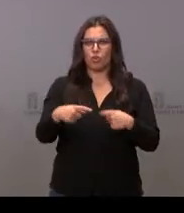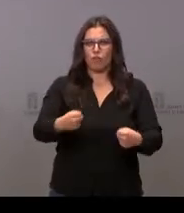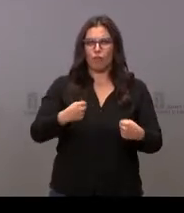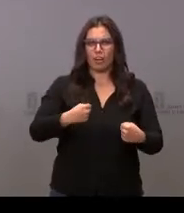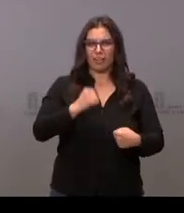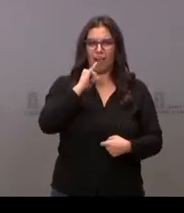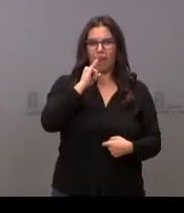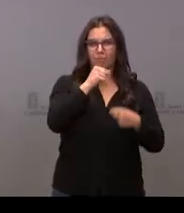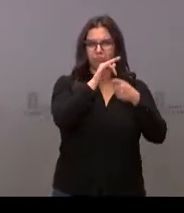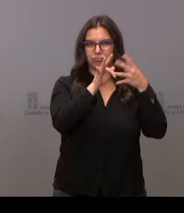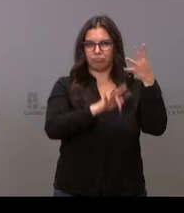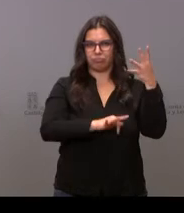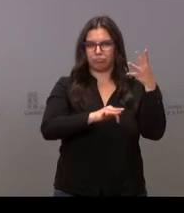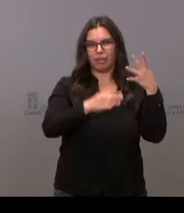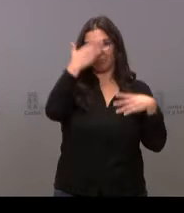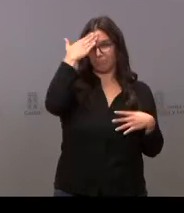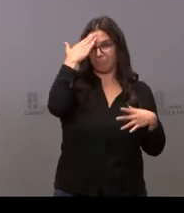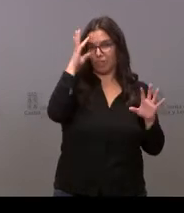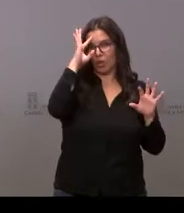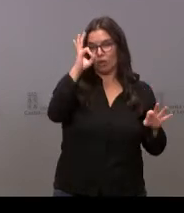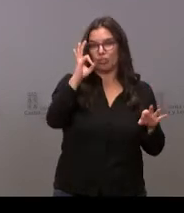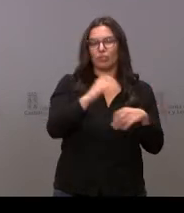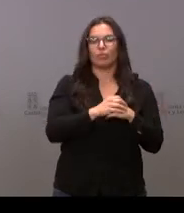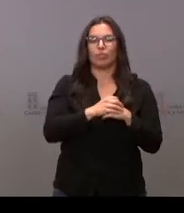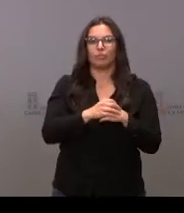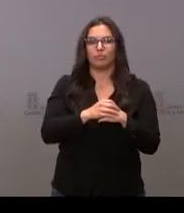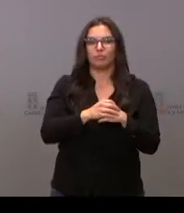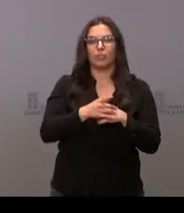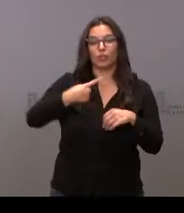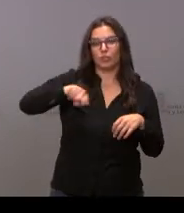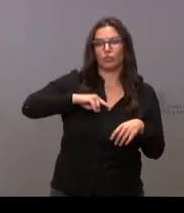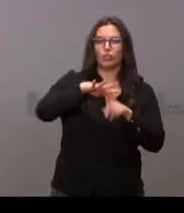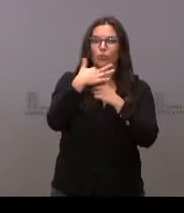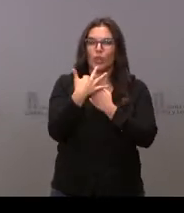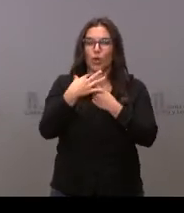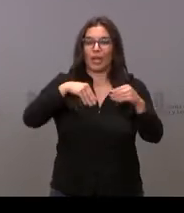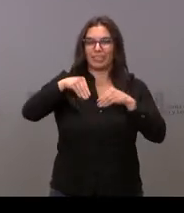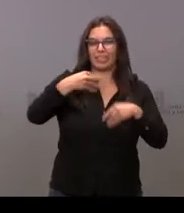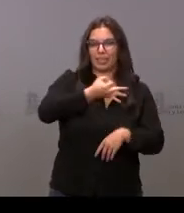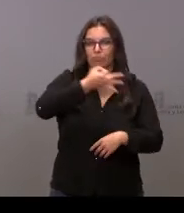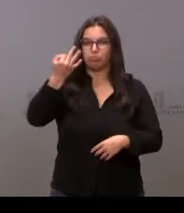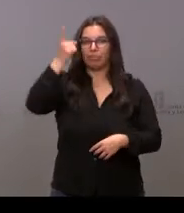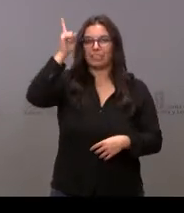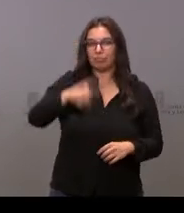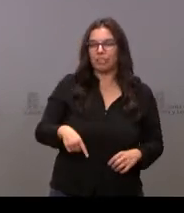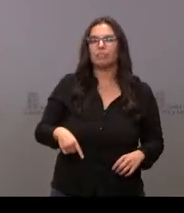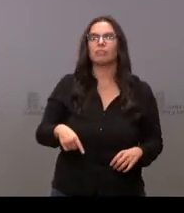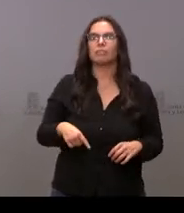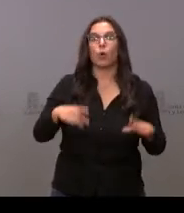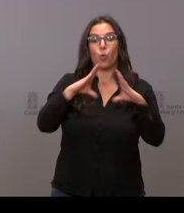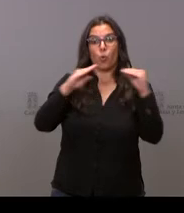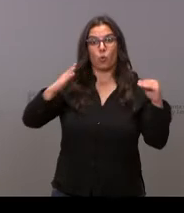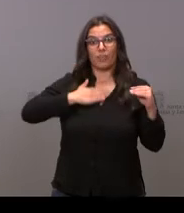es siempre lo más sensato nuestra posición estratégica el conocimiento que generan nuestras